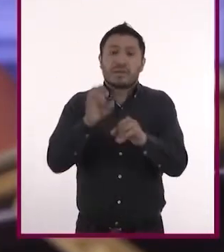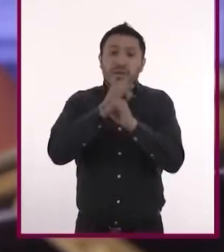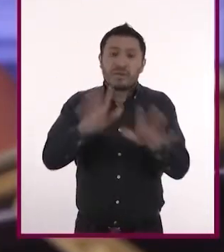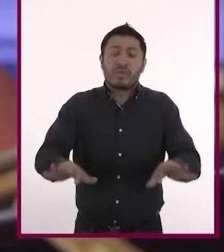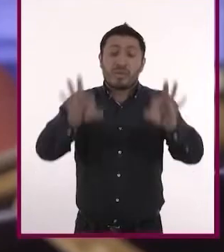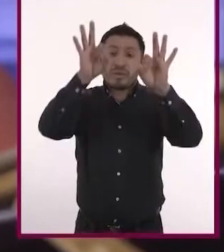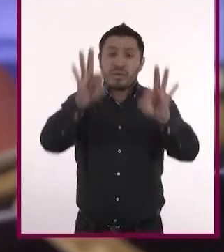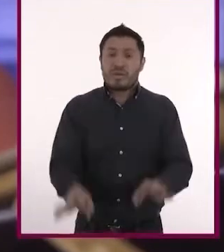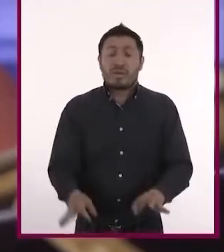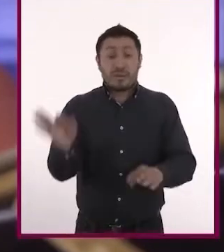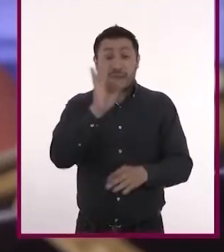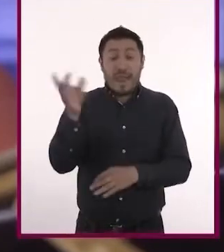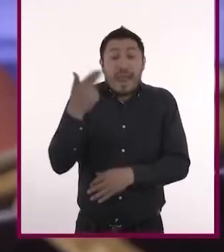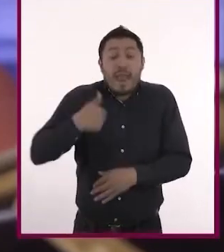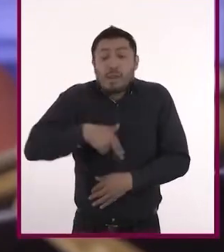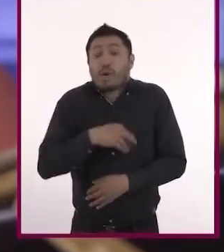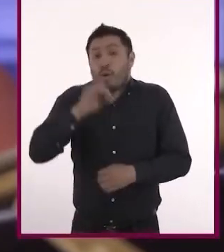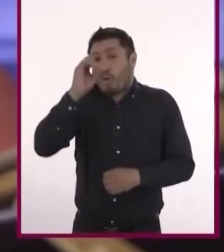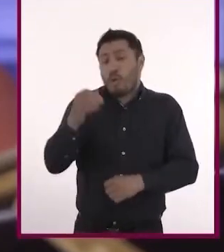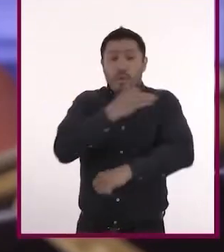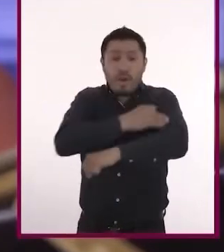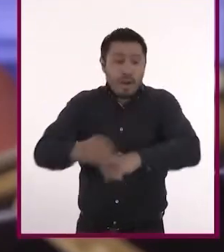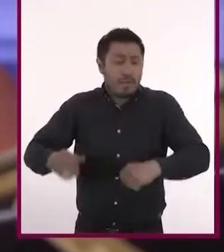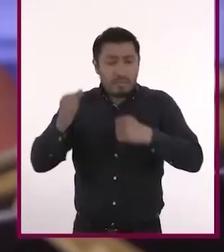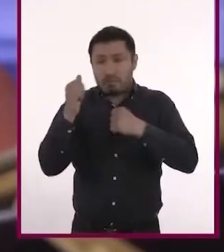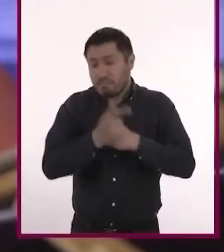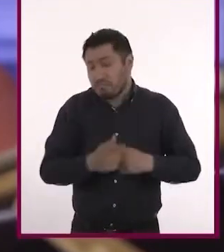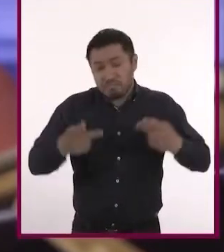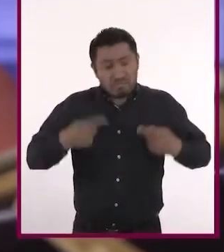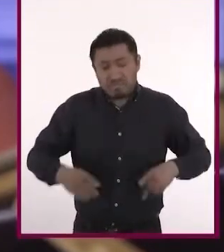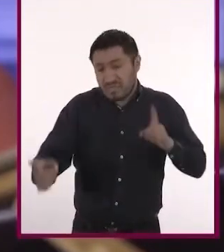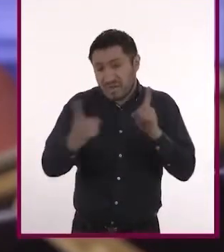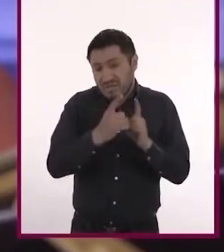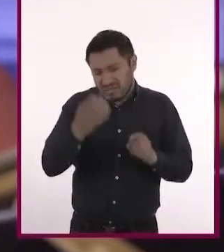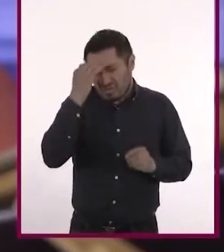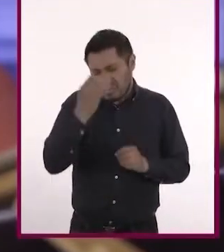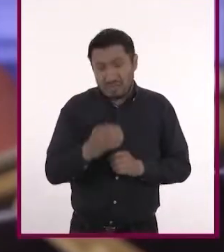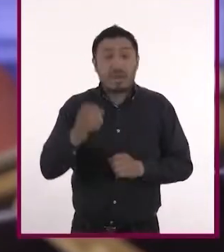al respecto por si nosotros o algún familiar o persona cercana padece